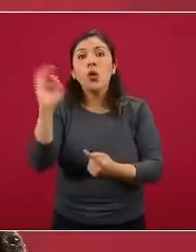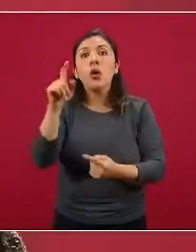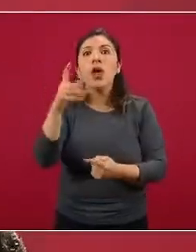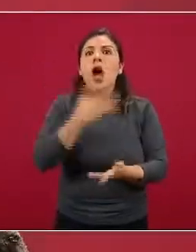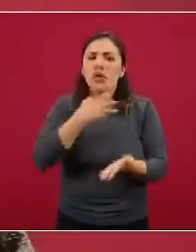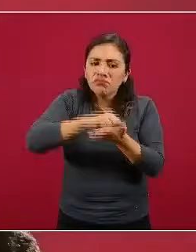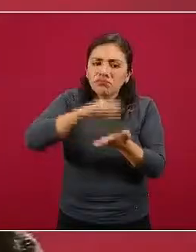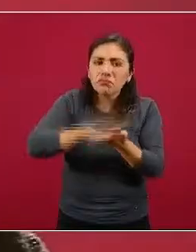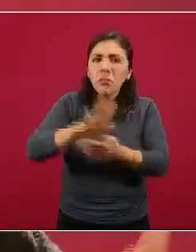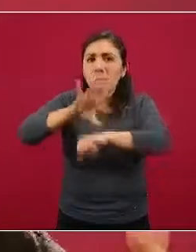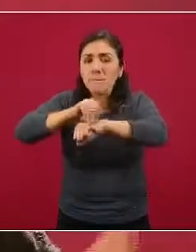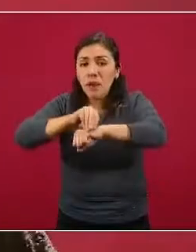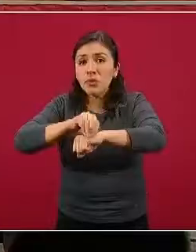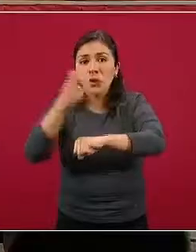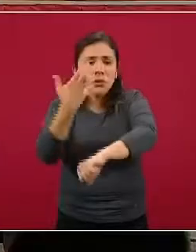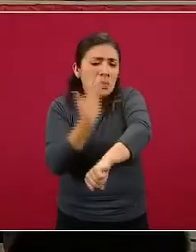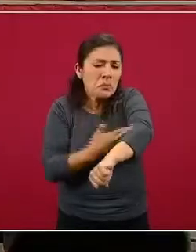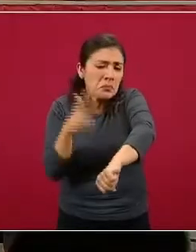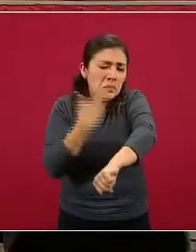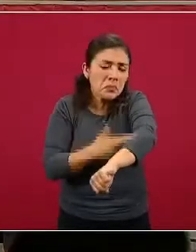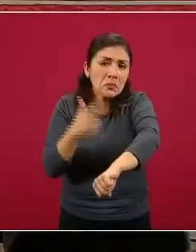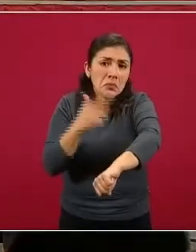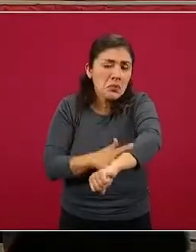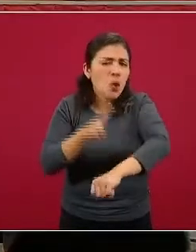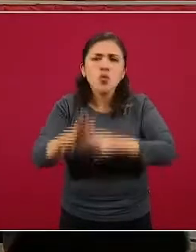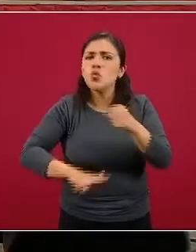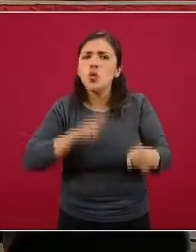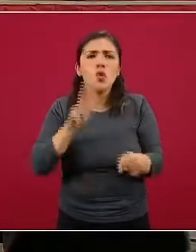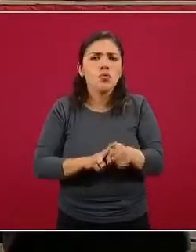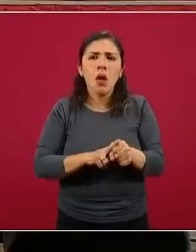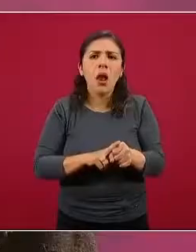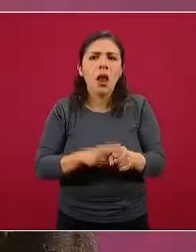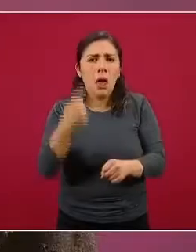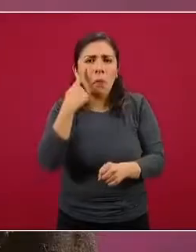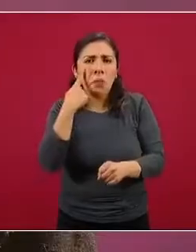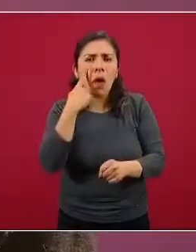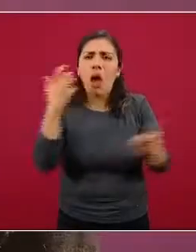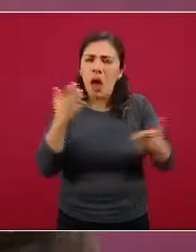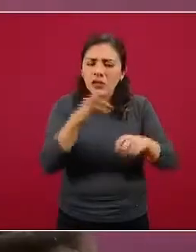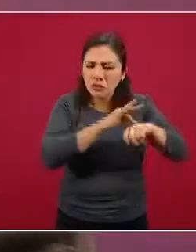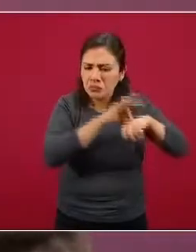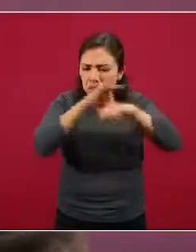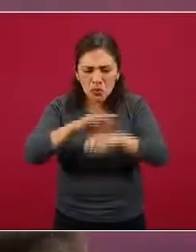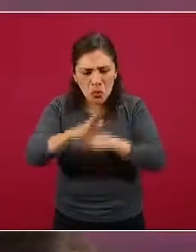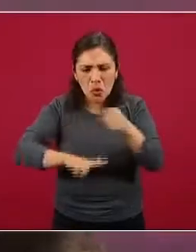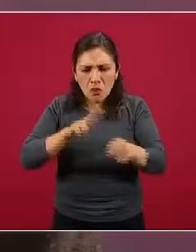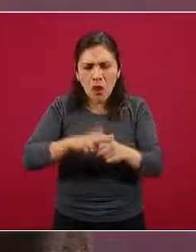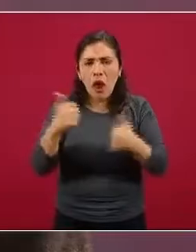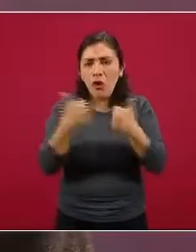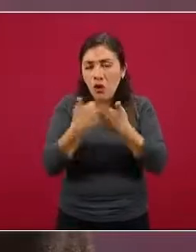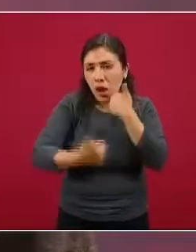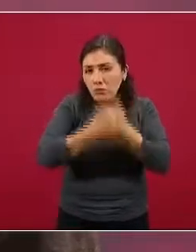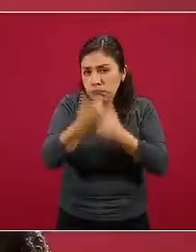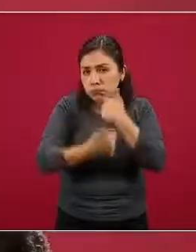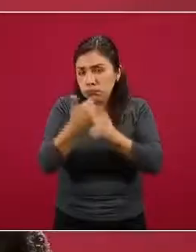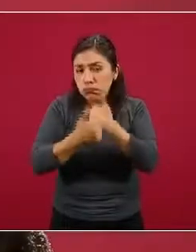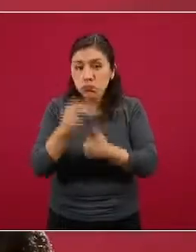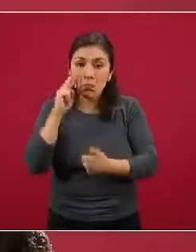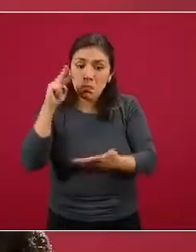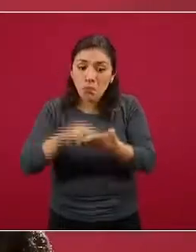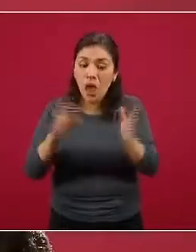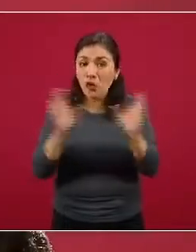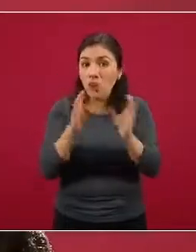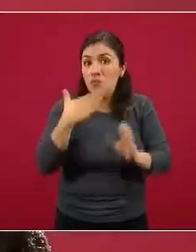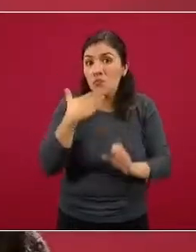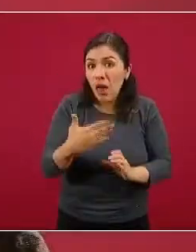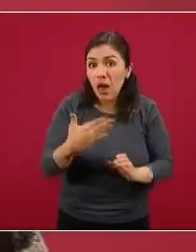su registro, el proceso ordinario se ha conducido, desde luego buscando que sea expedito, dada la